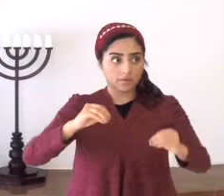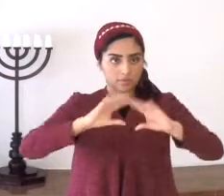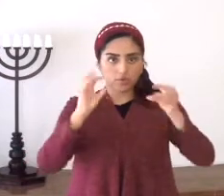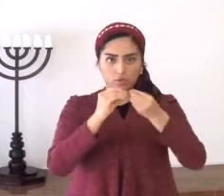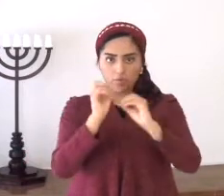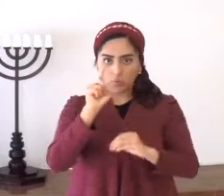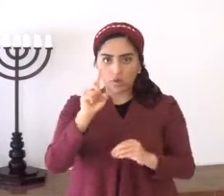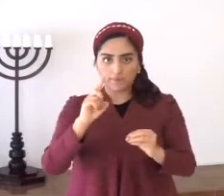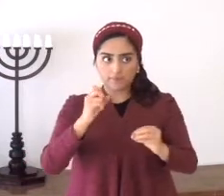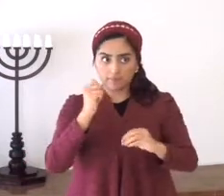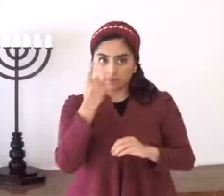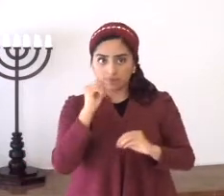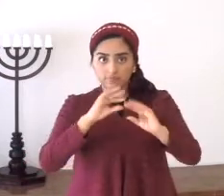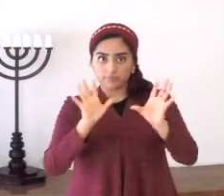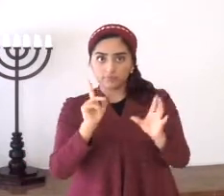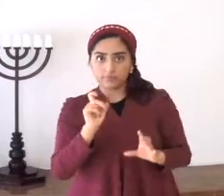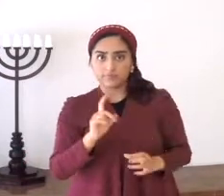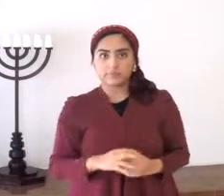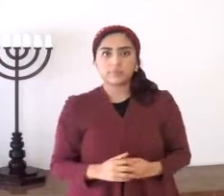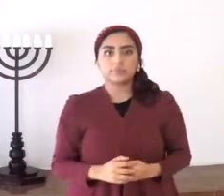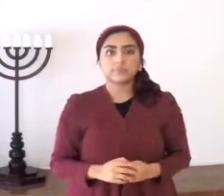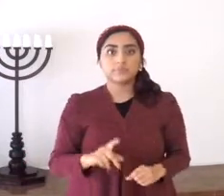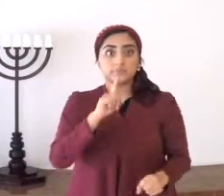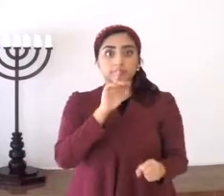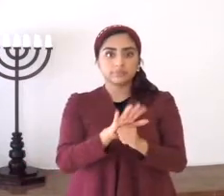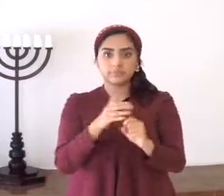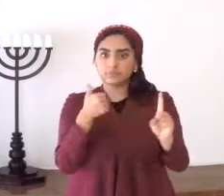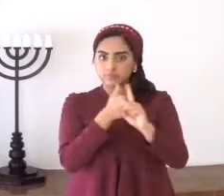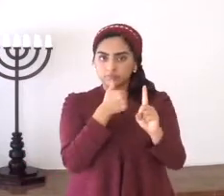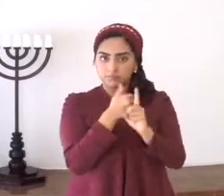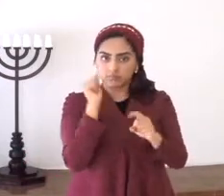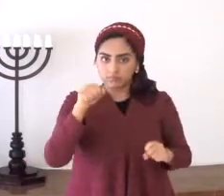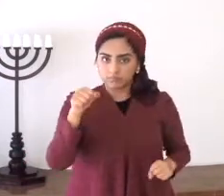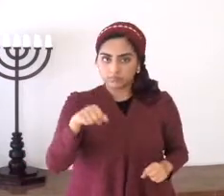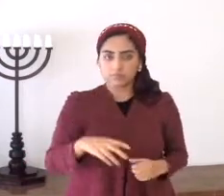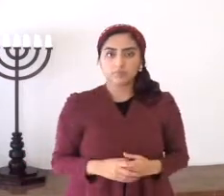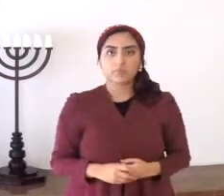Ahora, número 2, entonces sí quedó claro el número 1,